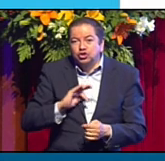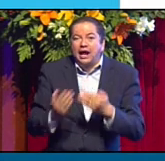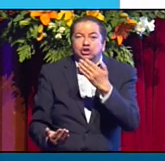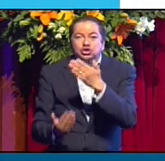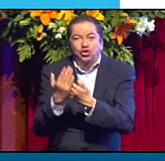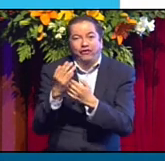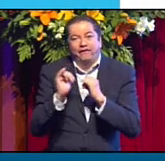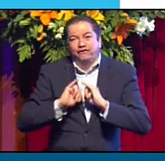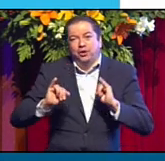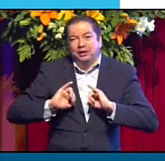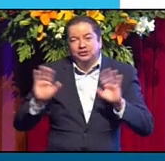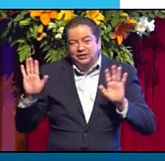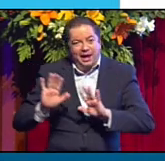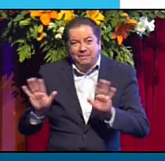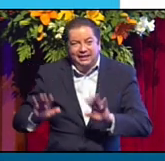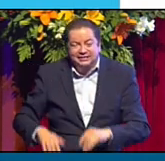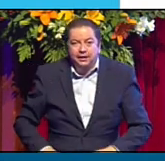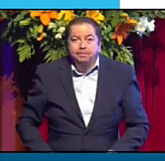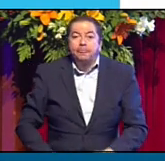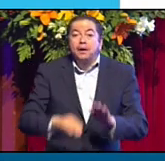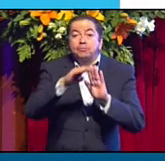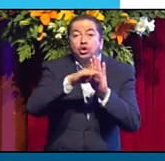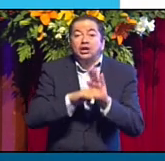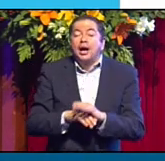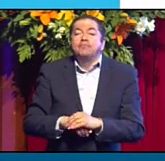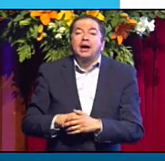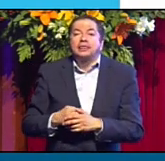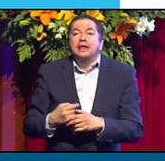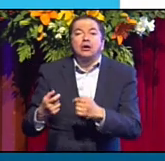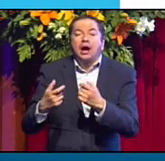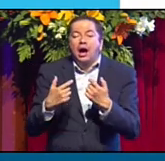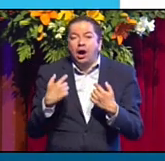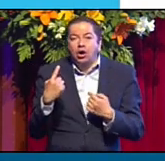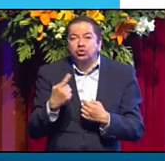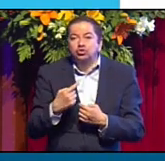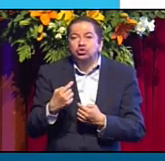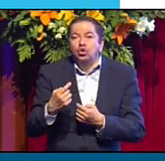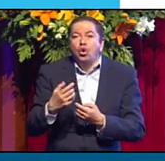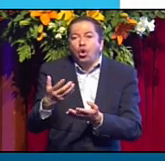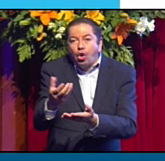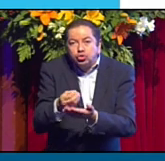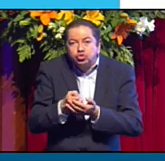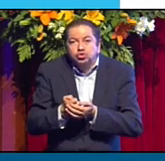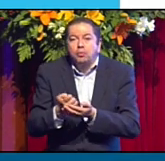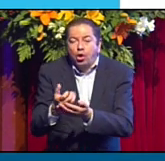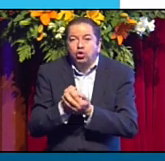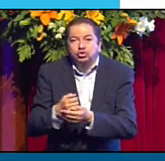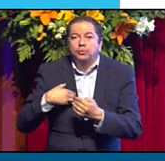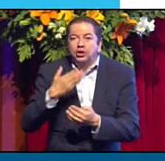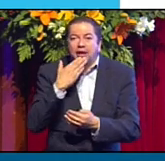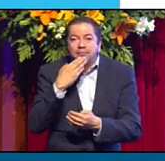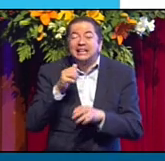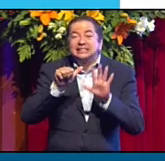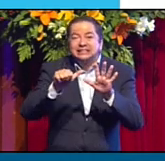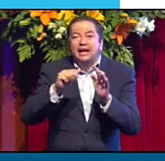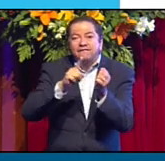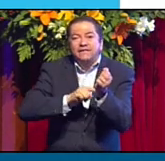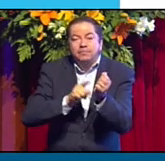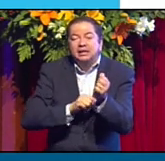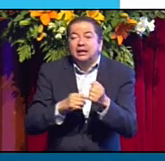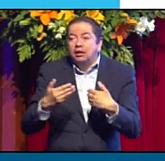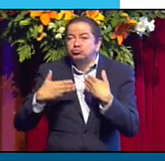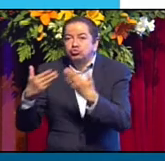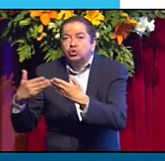información. Después tenemos el programa de autoconsumo, 11.200.000, monto transferido para 16 familias beneficiadas, también